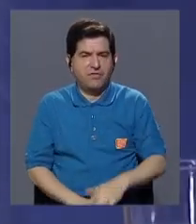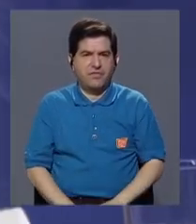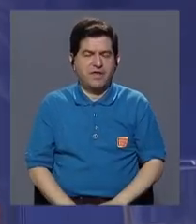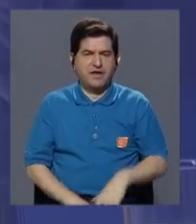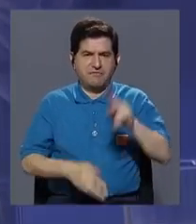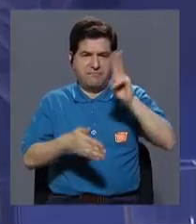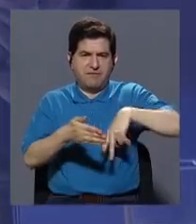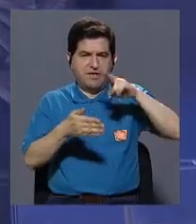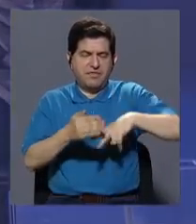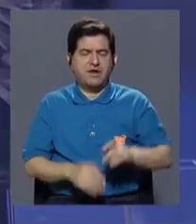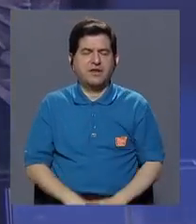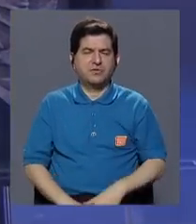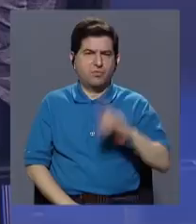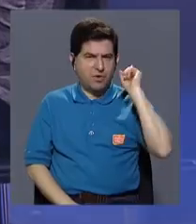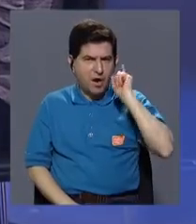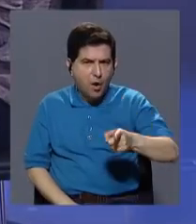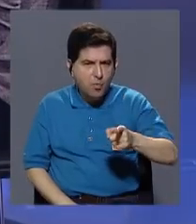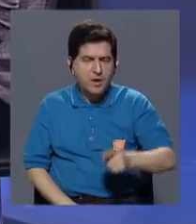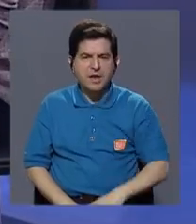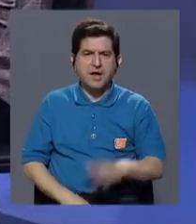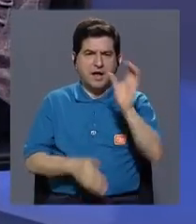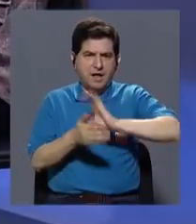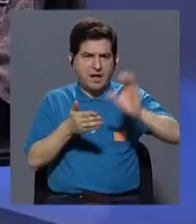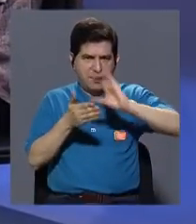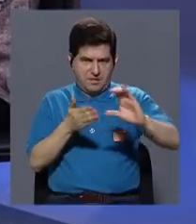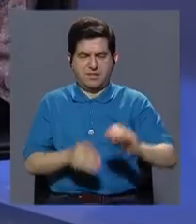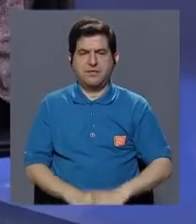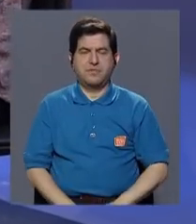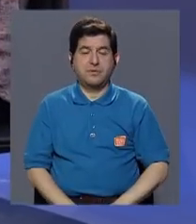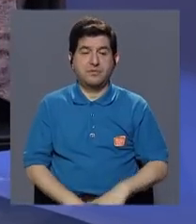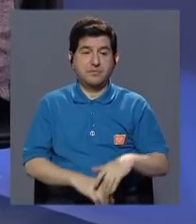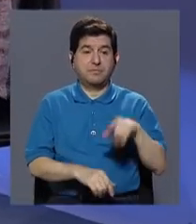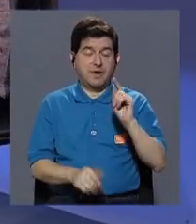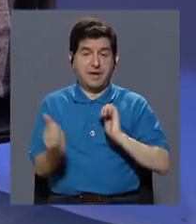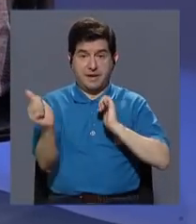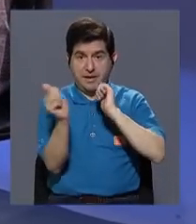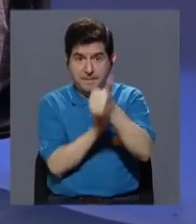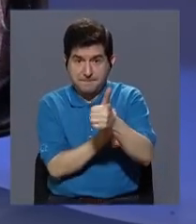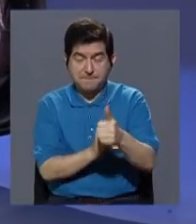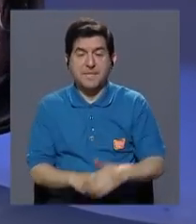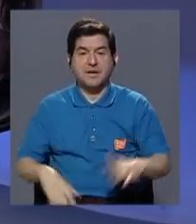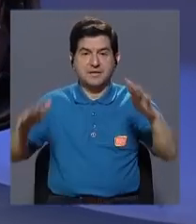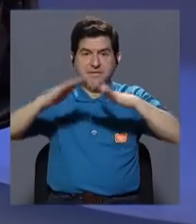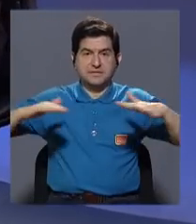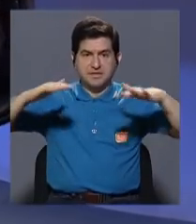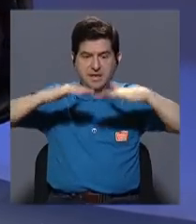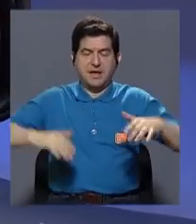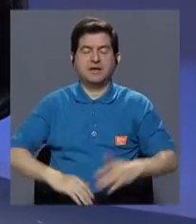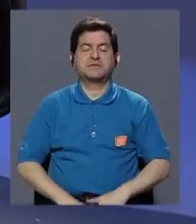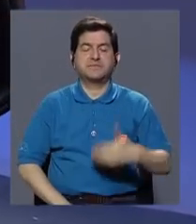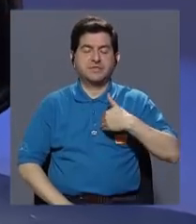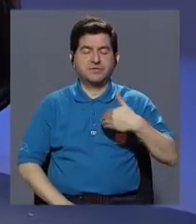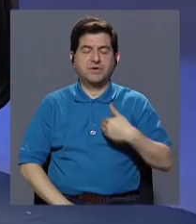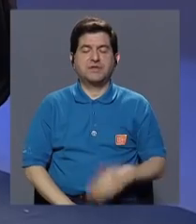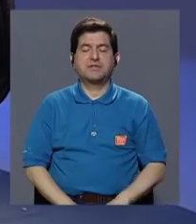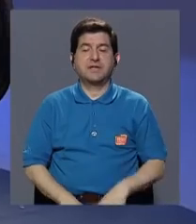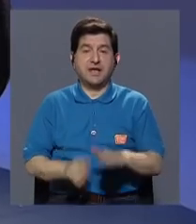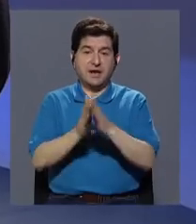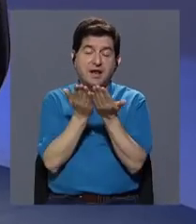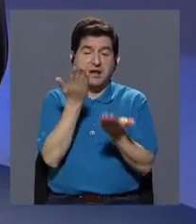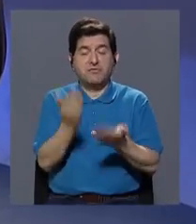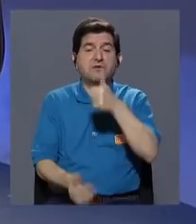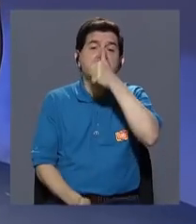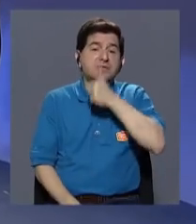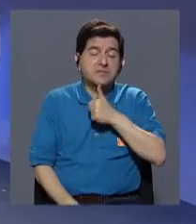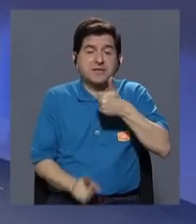de la lectura obligatoria en los colegios no para que trascienda en el ámbito privado que tiene el libro por